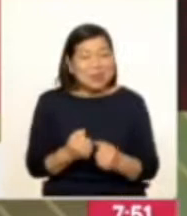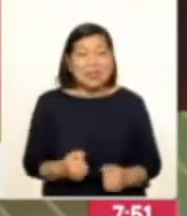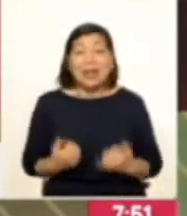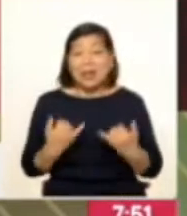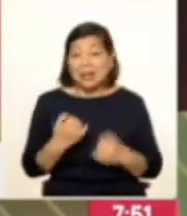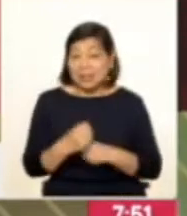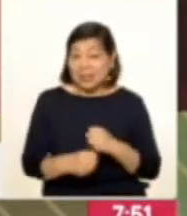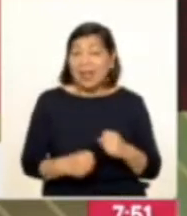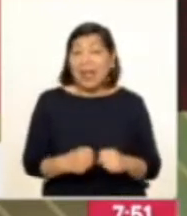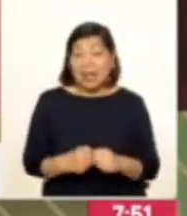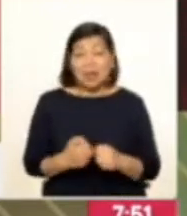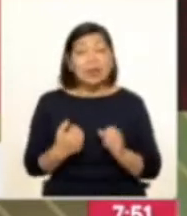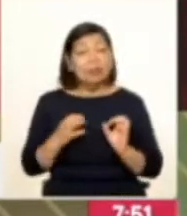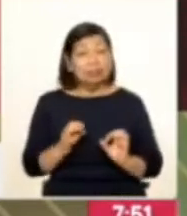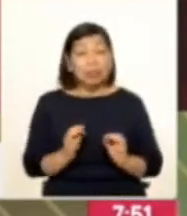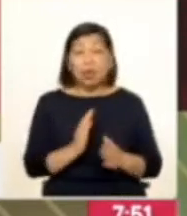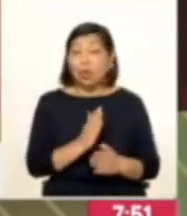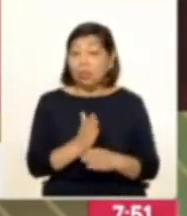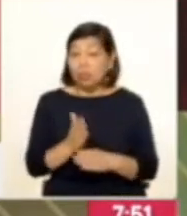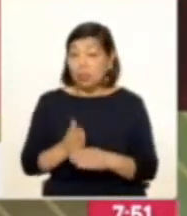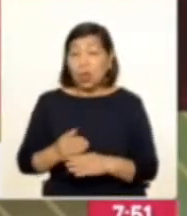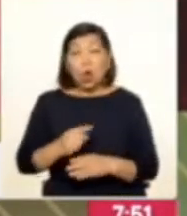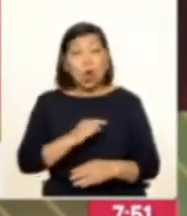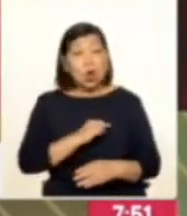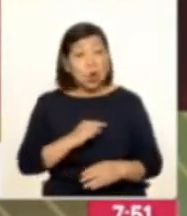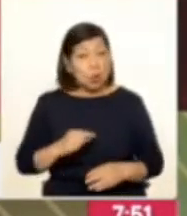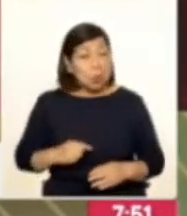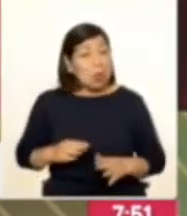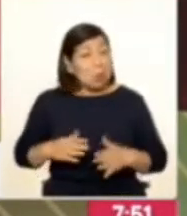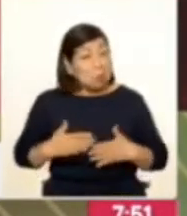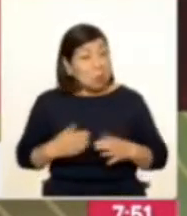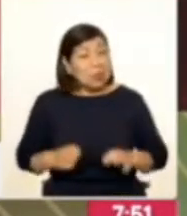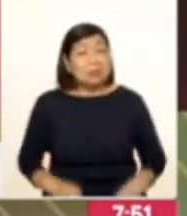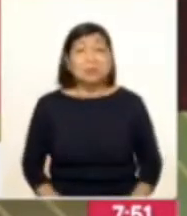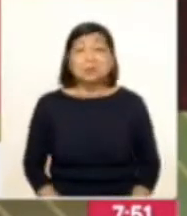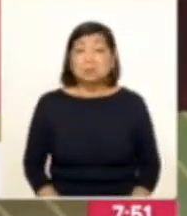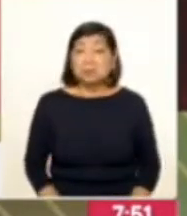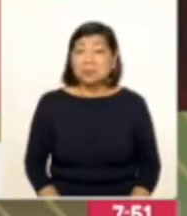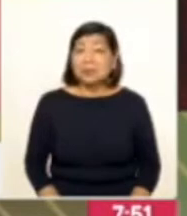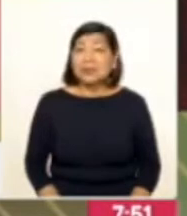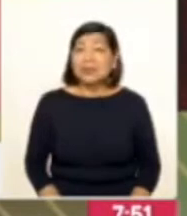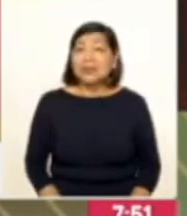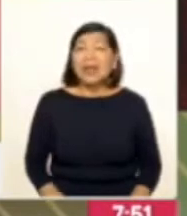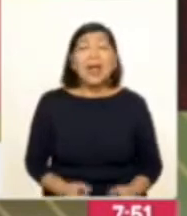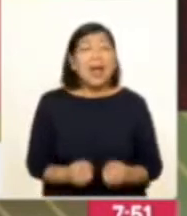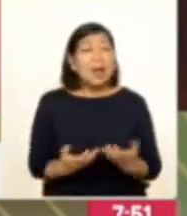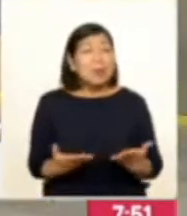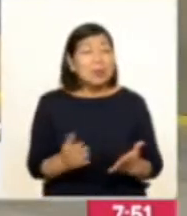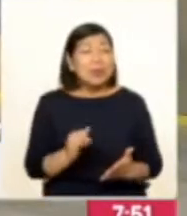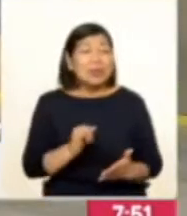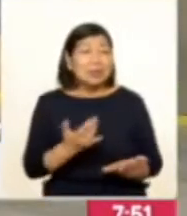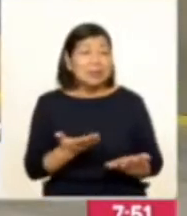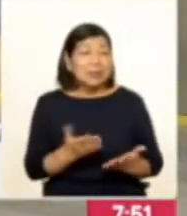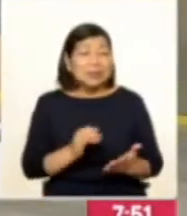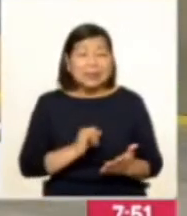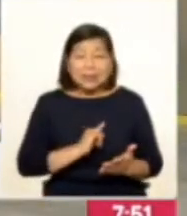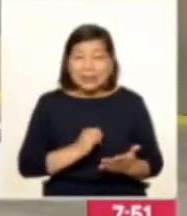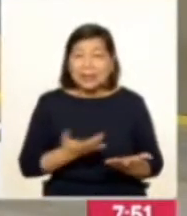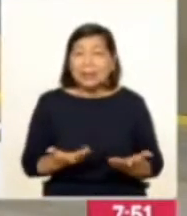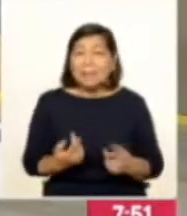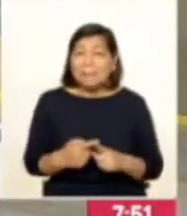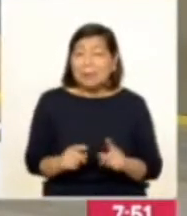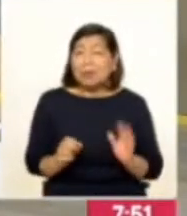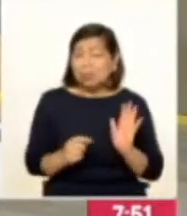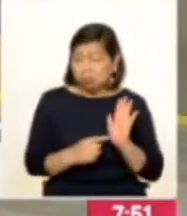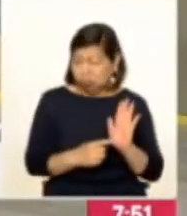este año vamos a tener presencia en todos los gobiernos locales en todas las entidades lo que pasa es que hay muchas entidades no hay muchas entidades